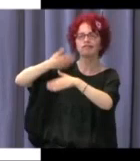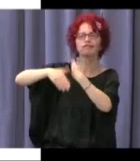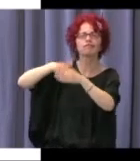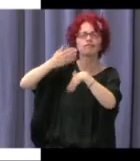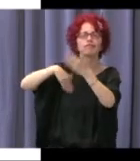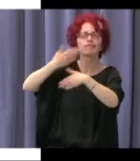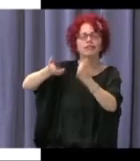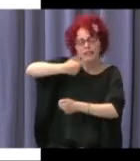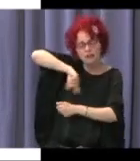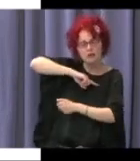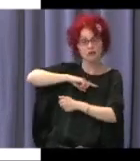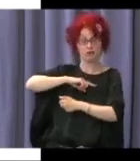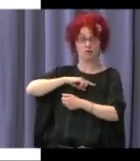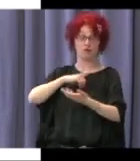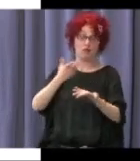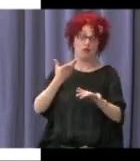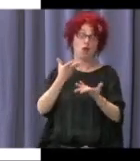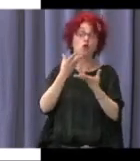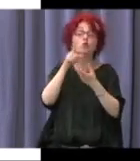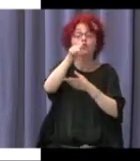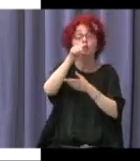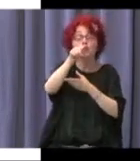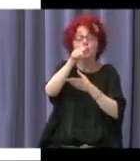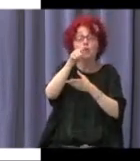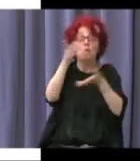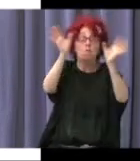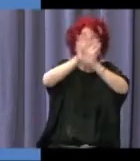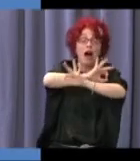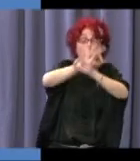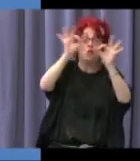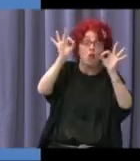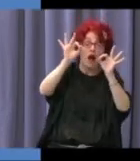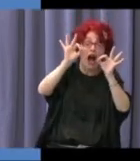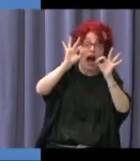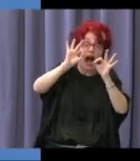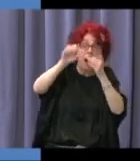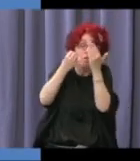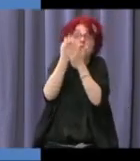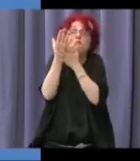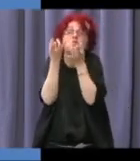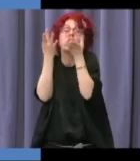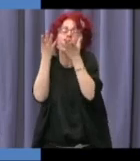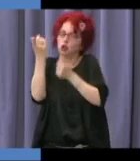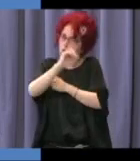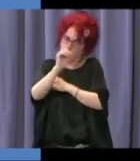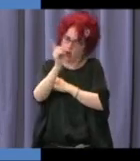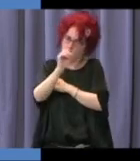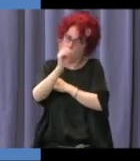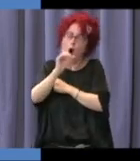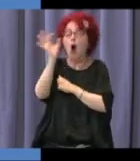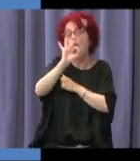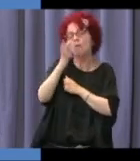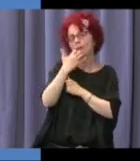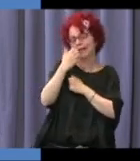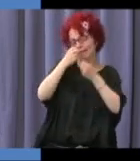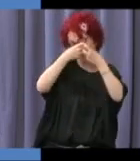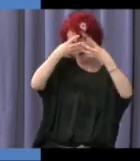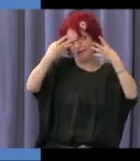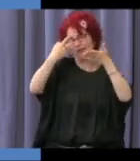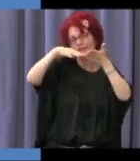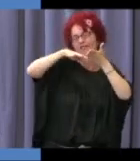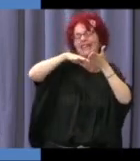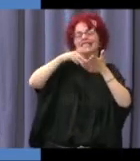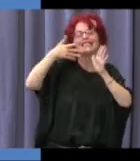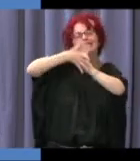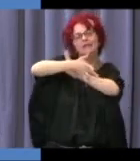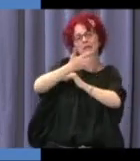mucho madrugar amanece más temprano. Eso es así, ¿vale? Pero luego están los refranes, que son fruto de